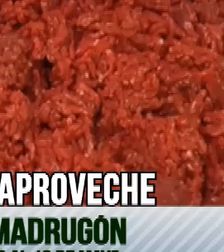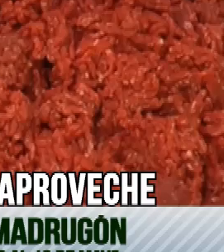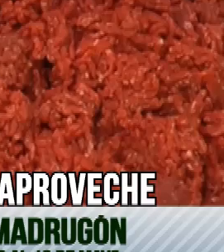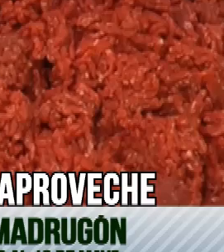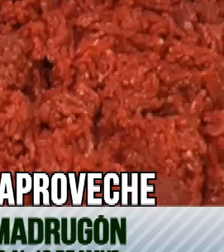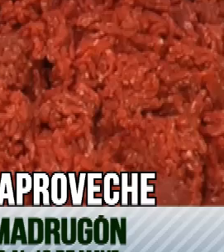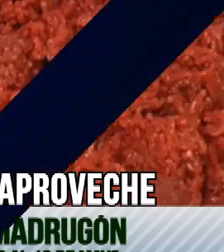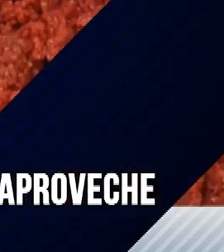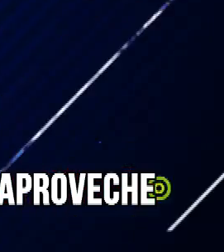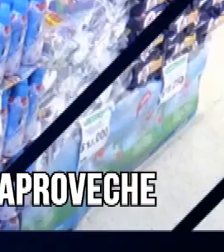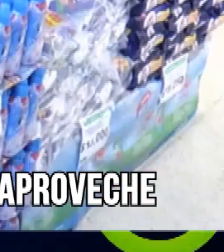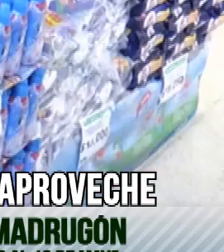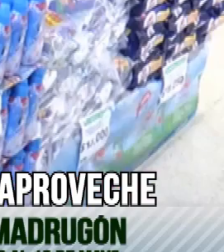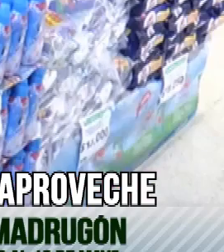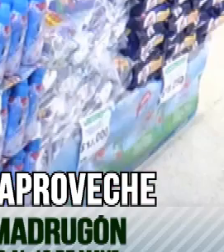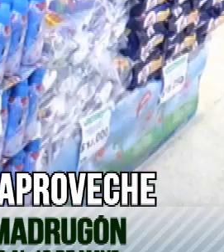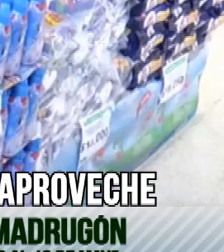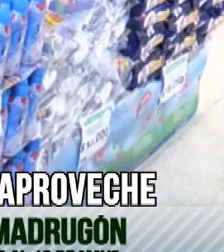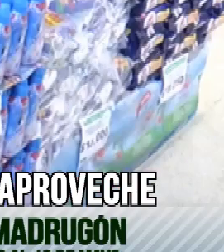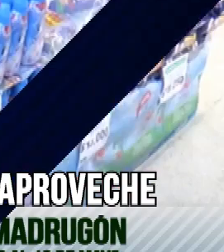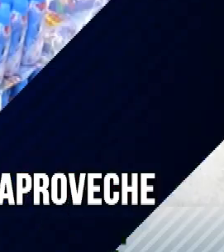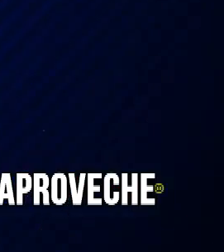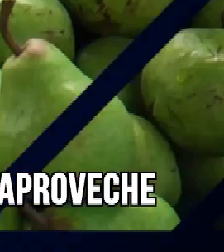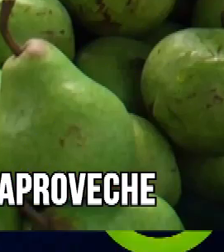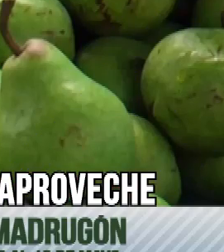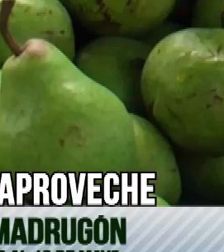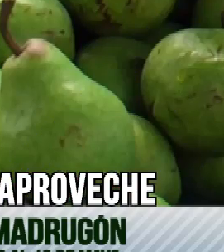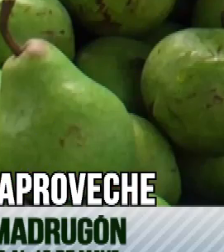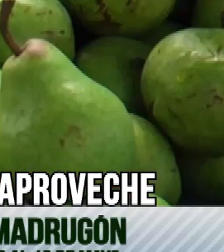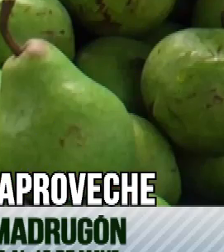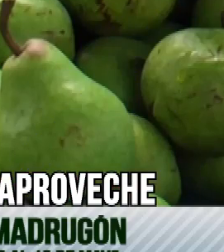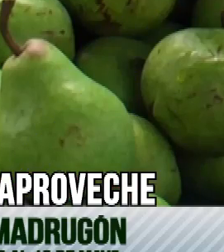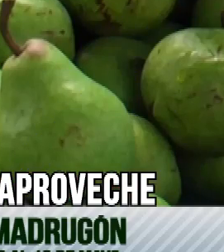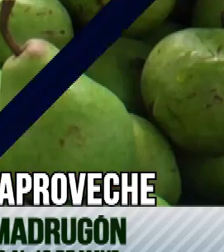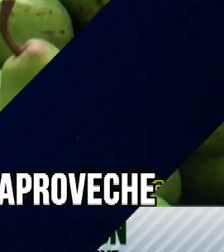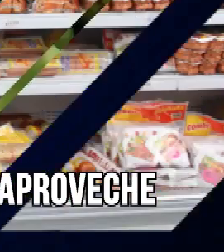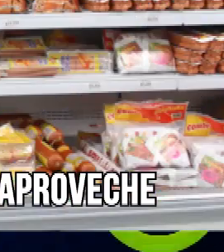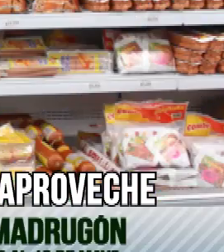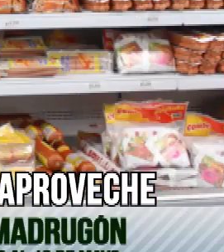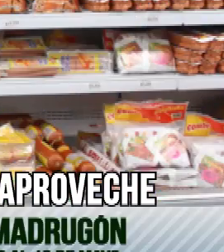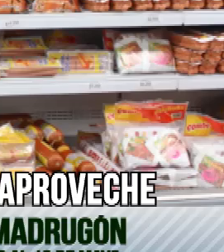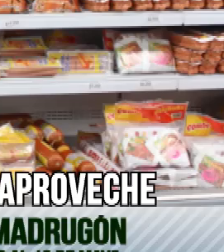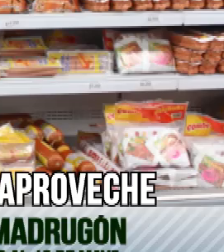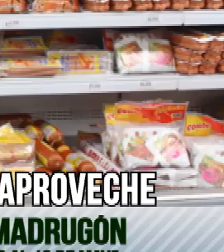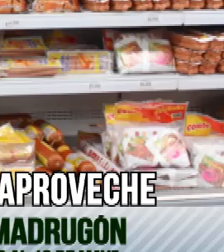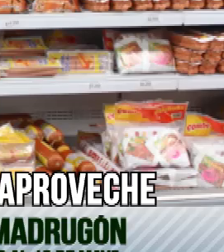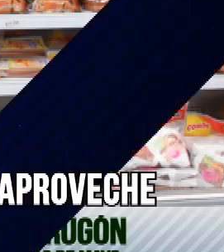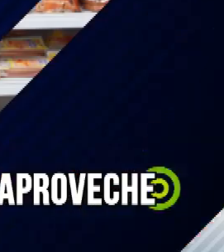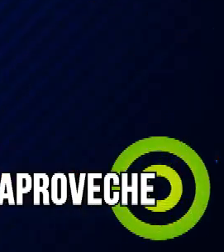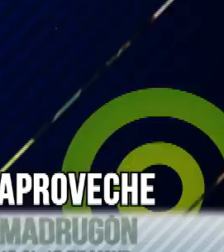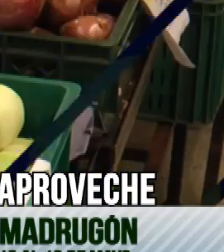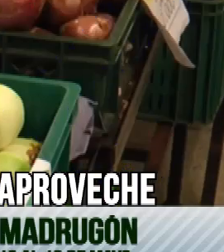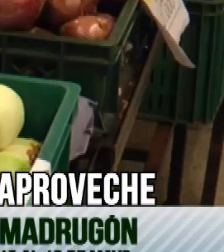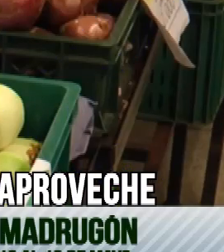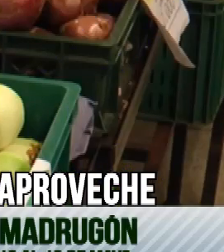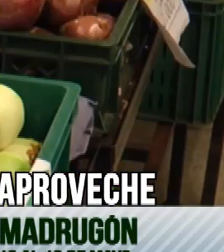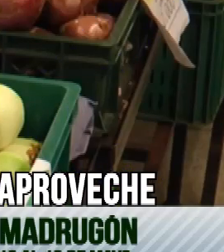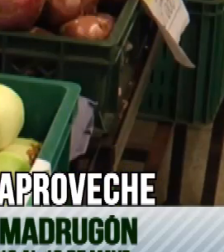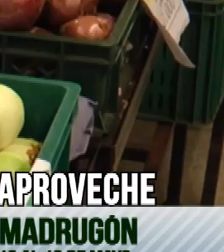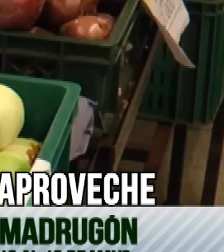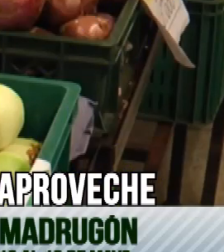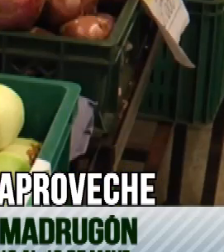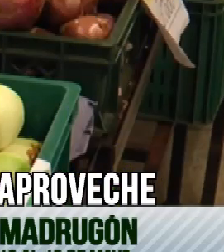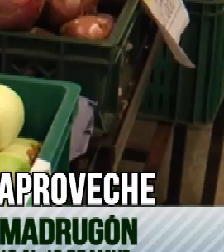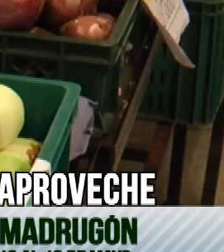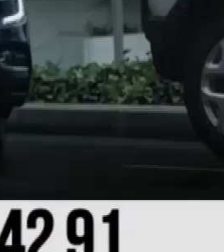16 al 19 de mayo. Encuentra nuestros almacenes descuentos del 10 hasta el 50% de descuento y también aproveche de las actividades especiales, sorteos